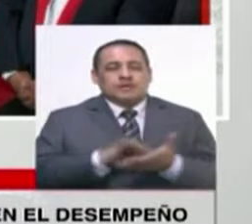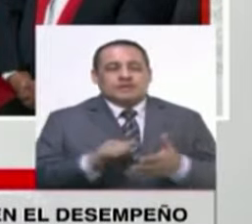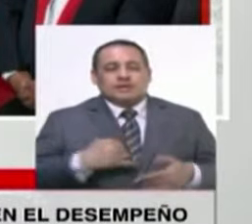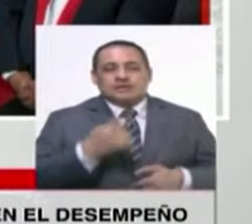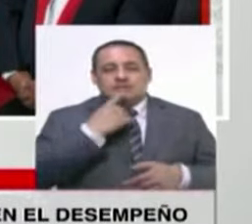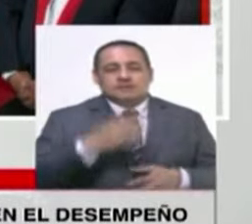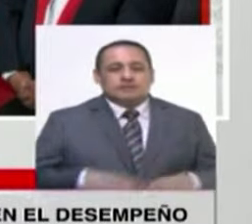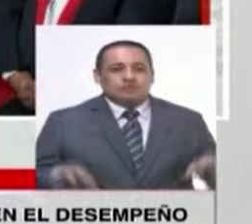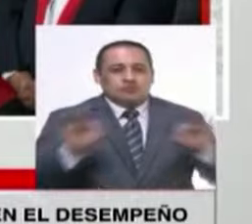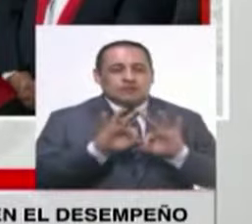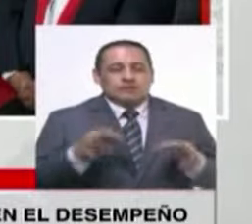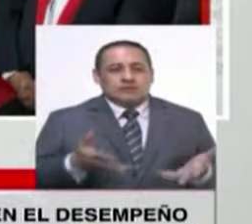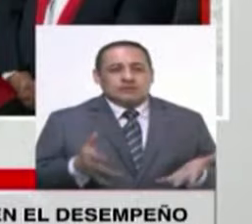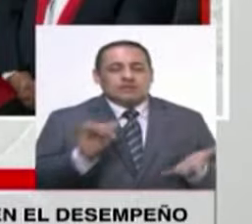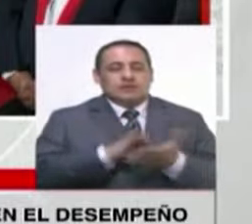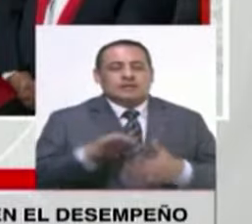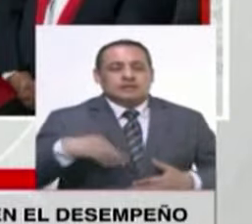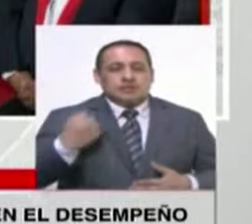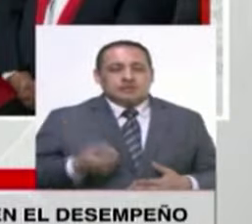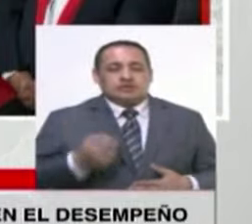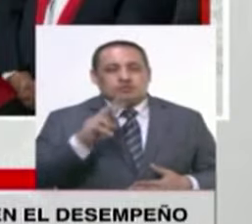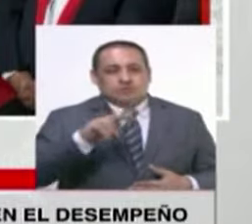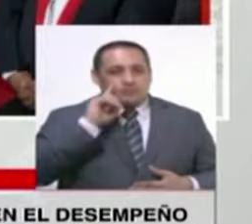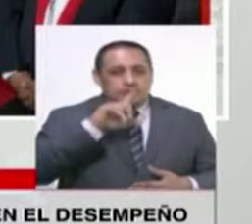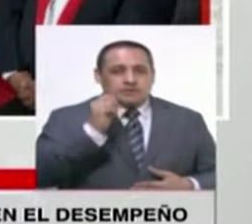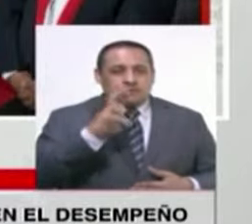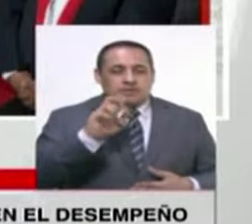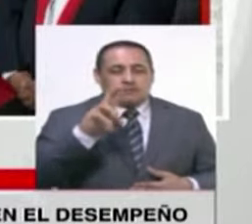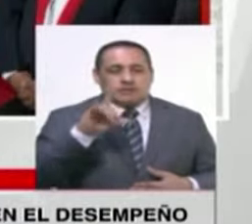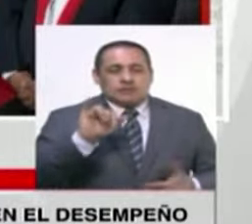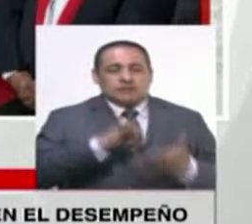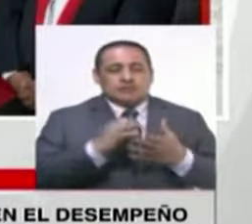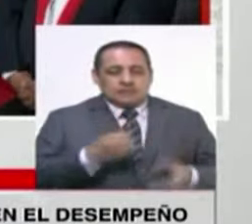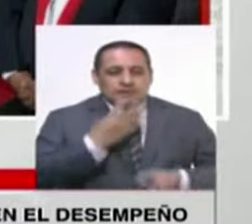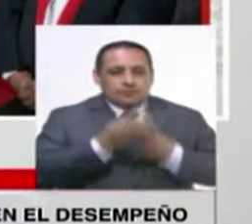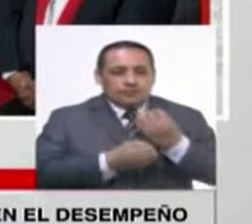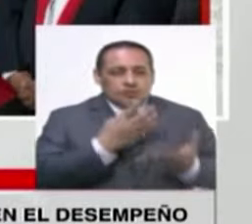es importante de que el señor Villaverde declare,